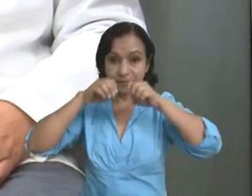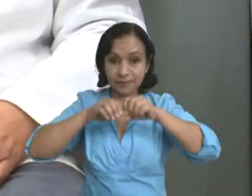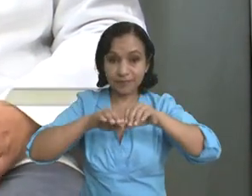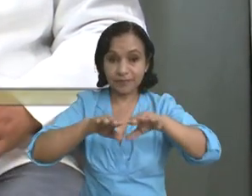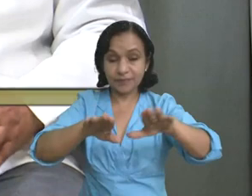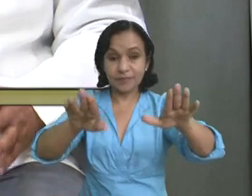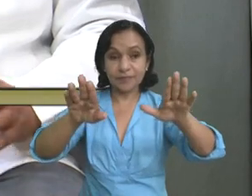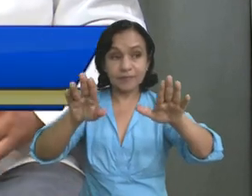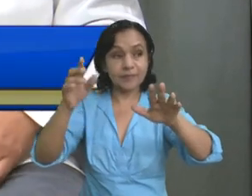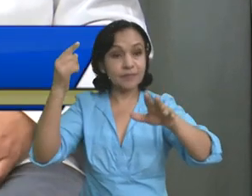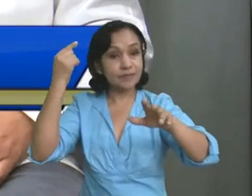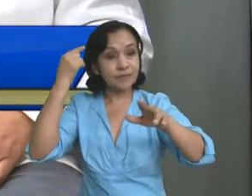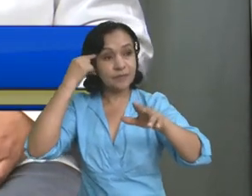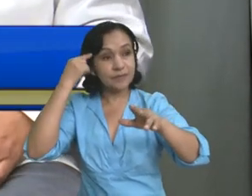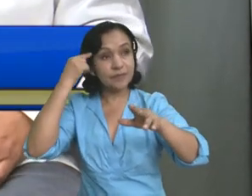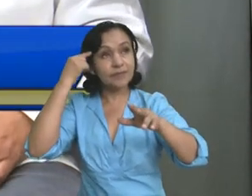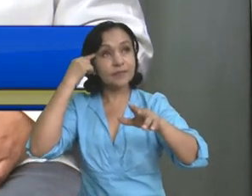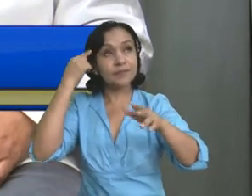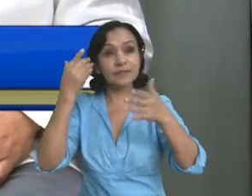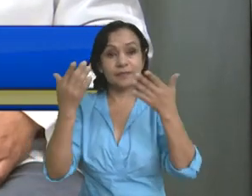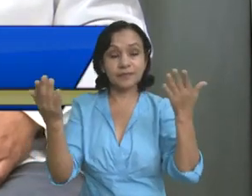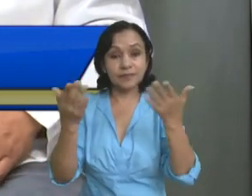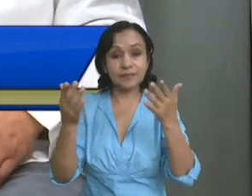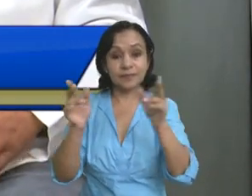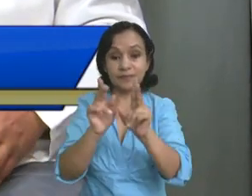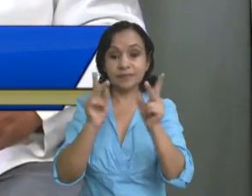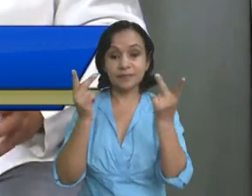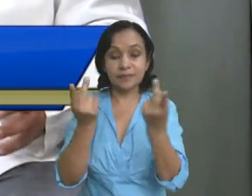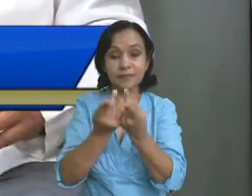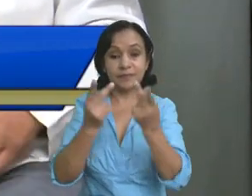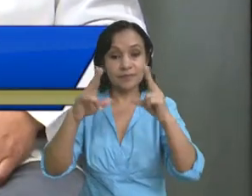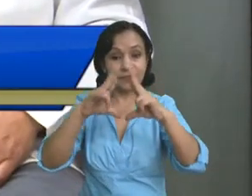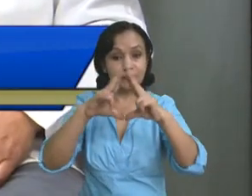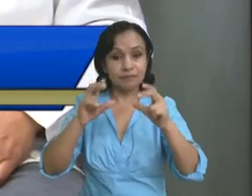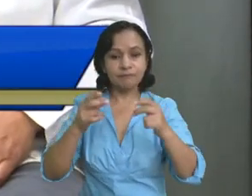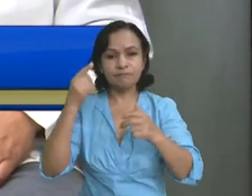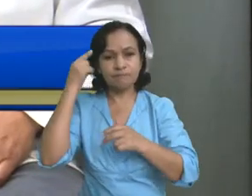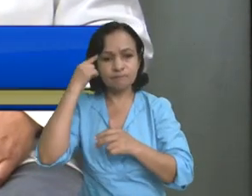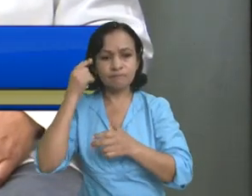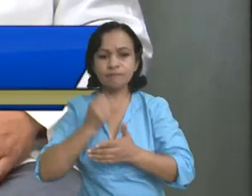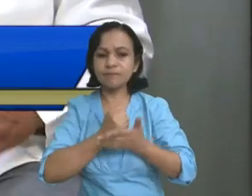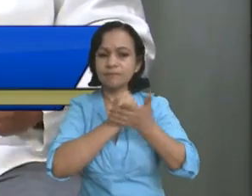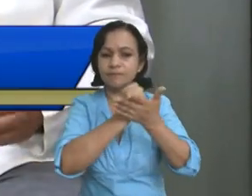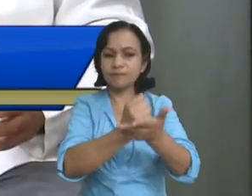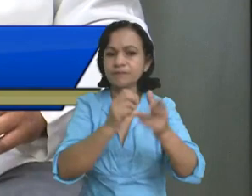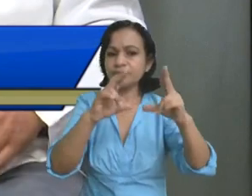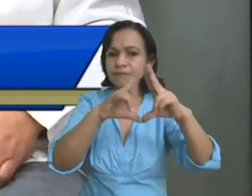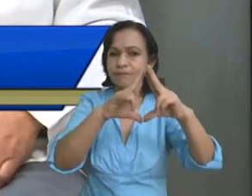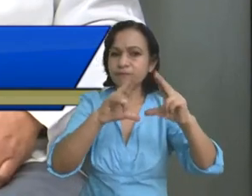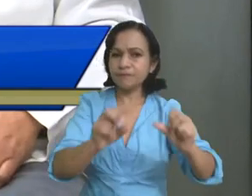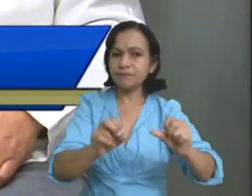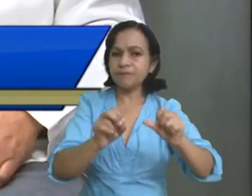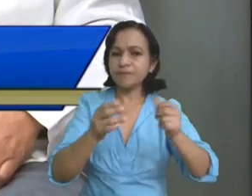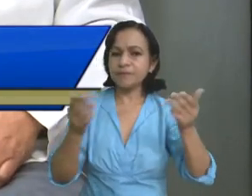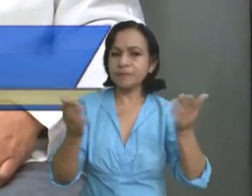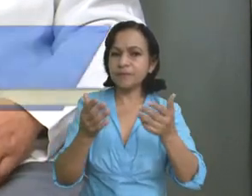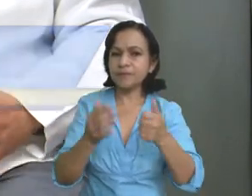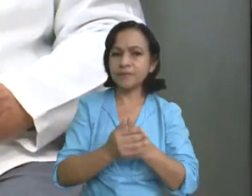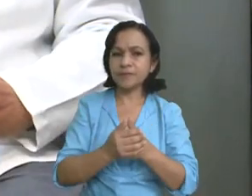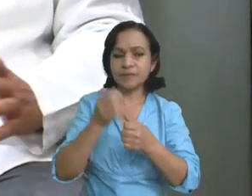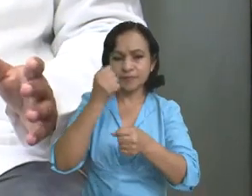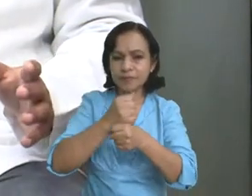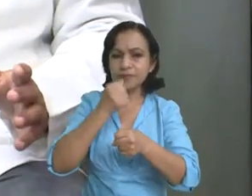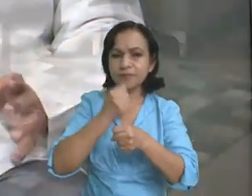pueblo Unica como una posibilidad de ayuda, es decir, de poder estar compartiendo con usted aquí, intercambiando en el